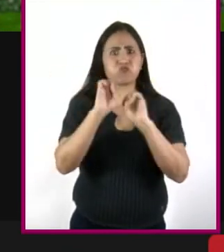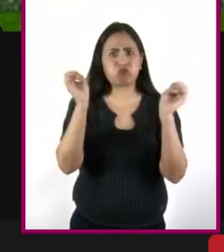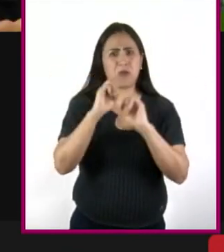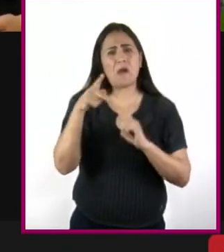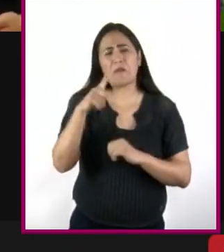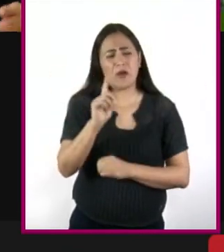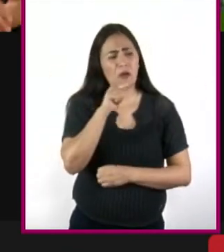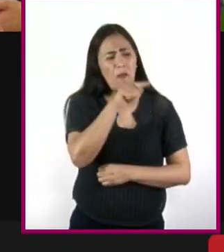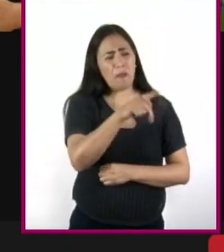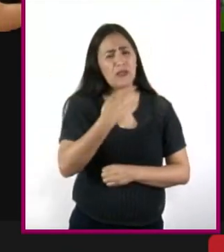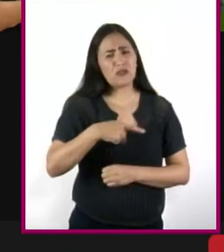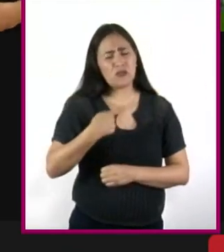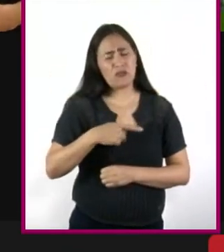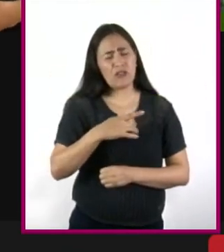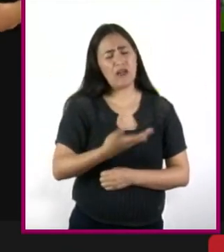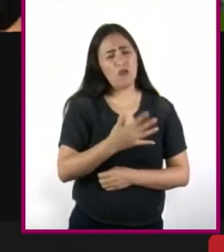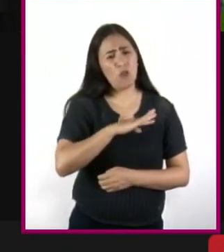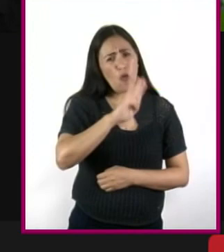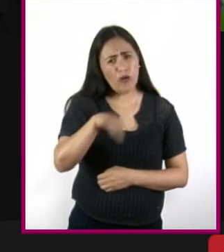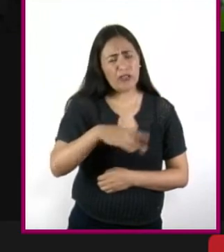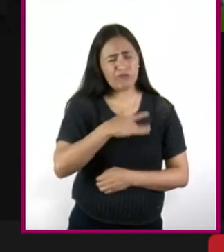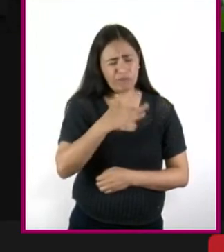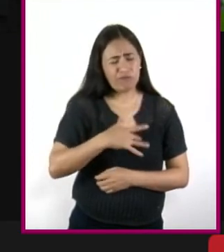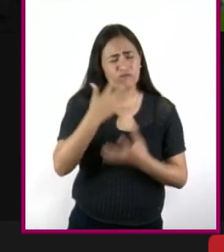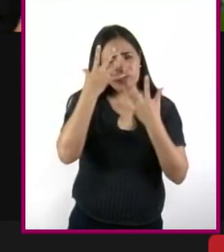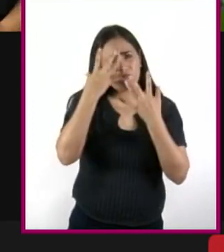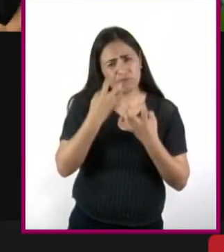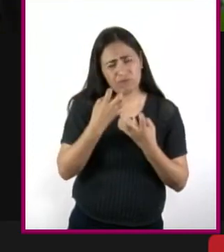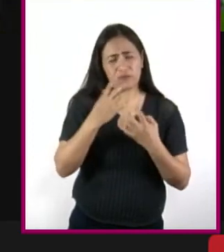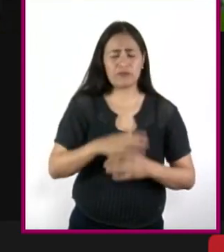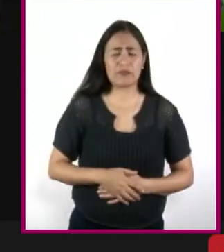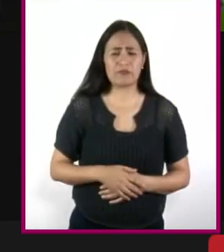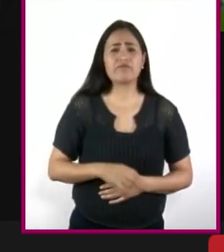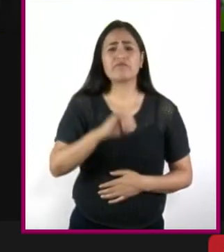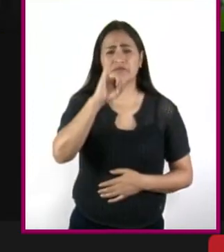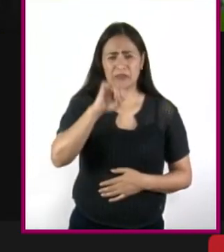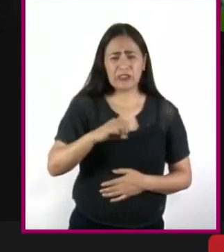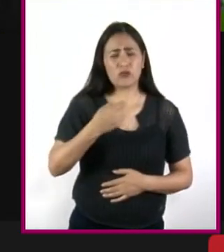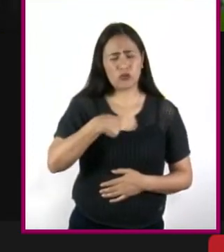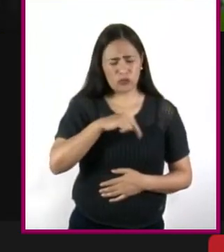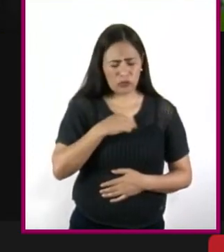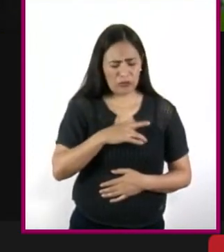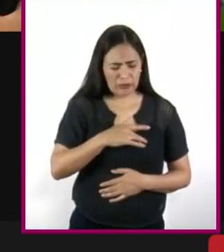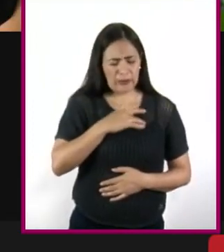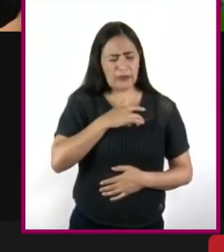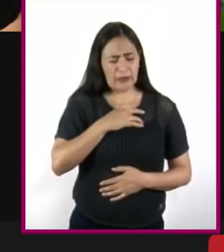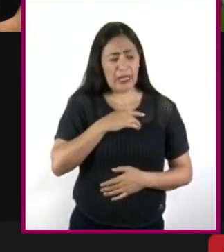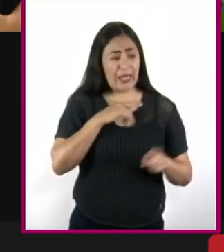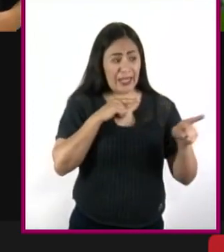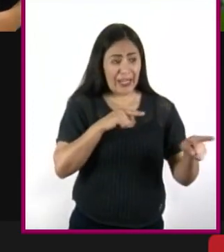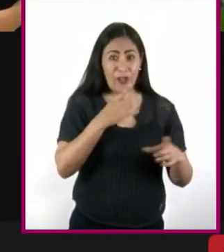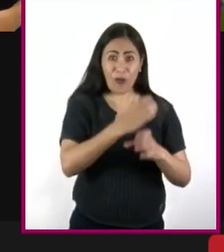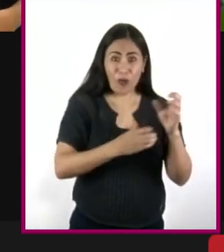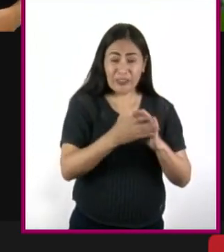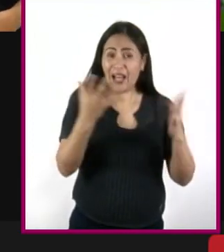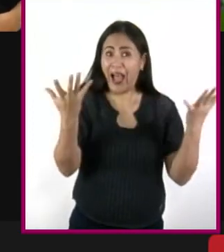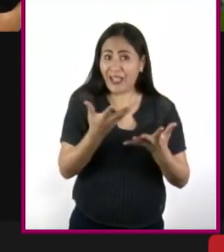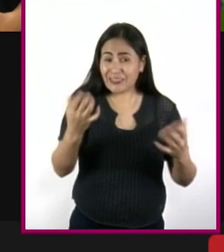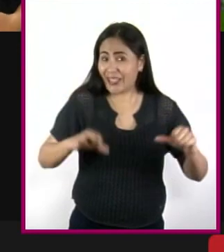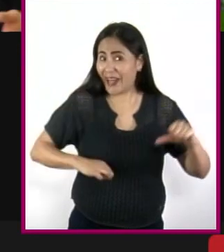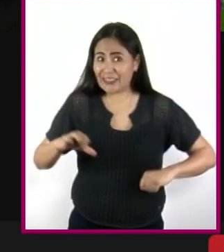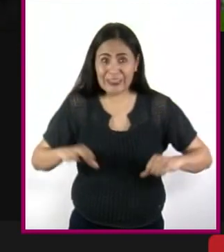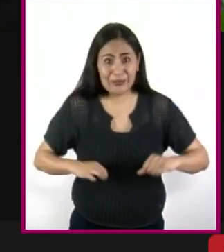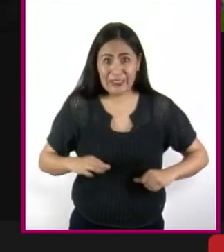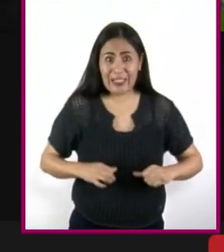se va. Una manera de explicar esto es que reconocemos que nuestro ser querido ya no podrá disfrutar aquello que le gustaba,